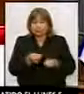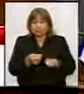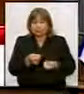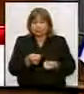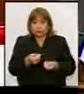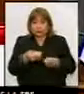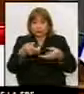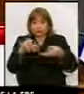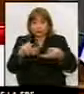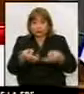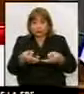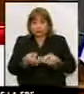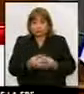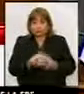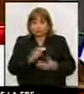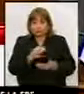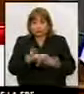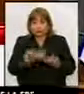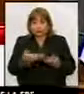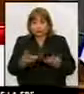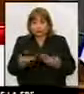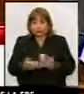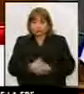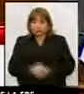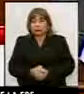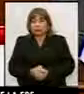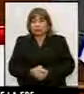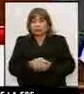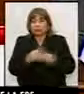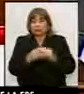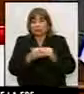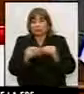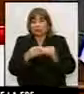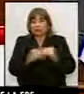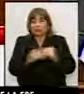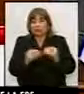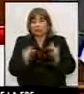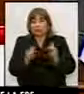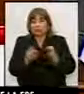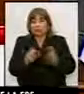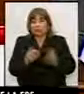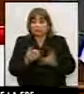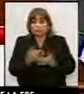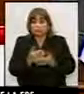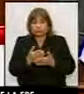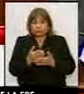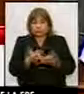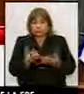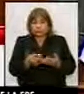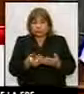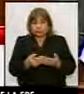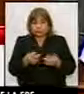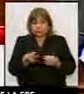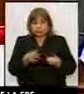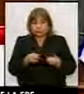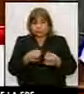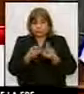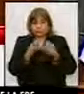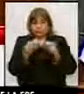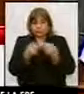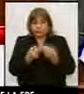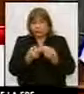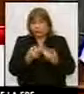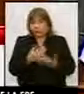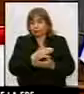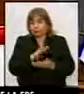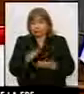rol fundamental de promover de la producción de los pequeños y medianos y la agricultura familiar distribuida